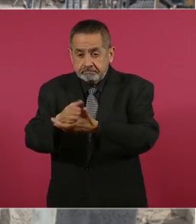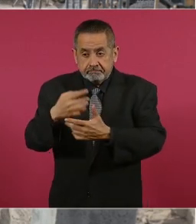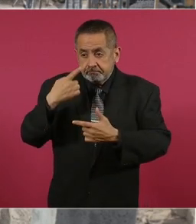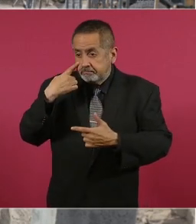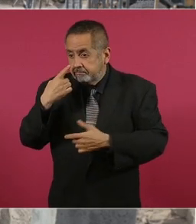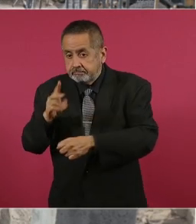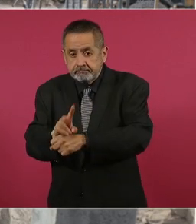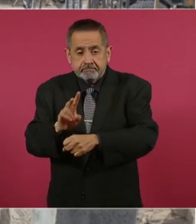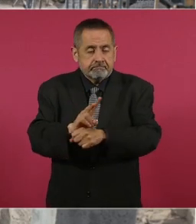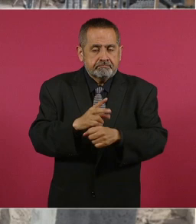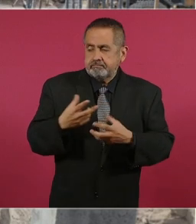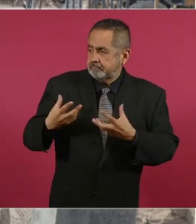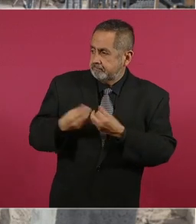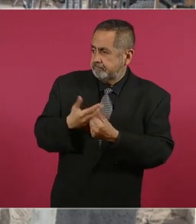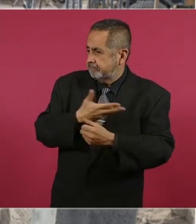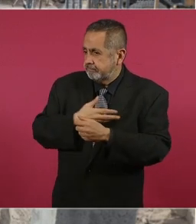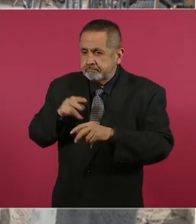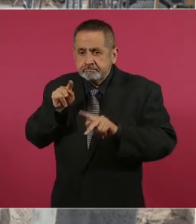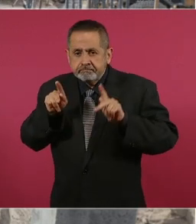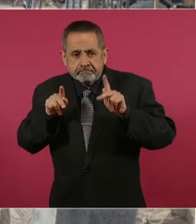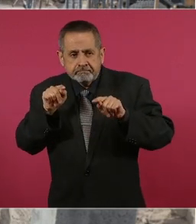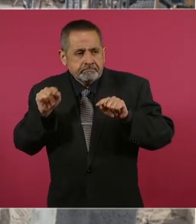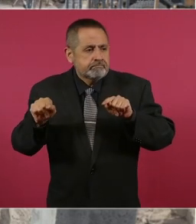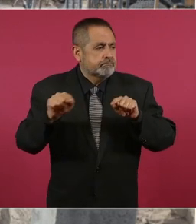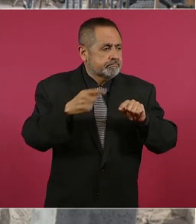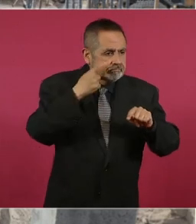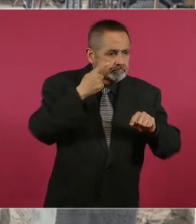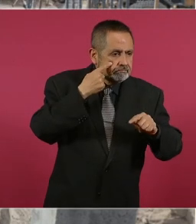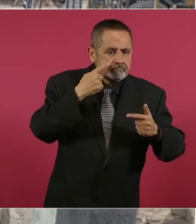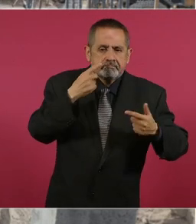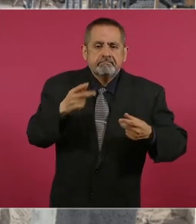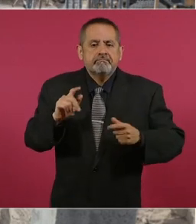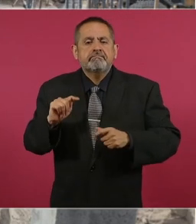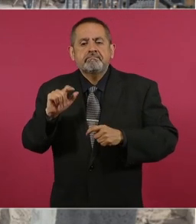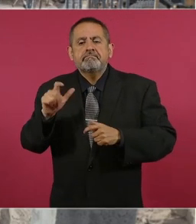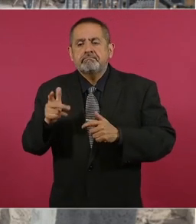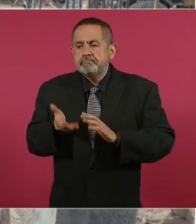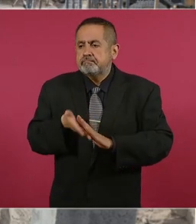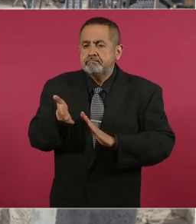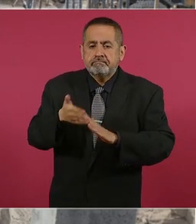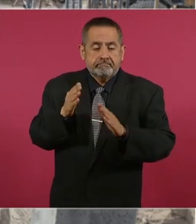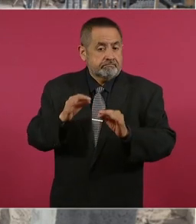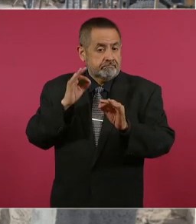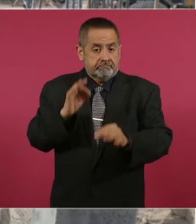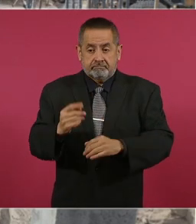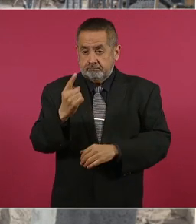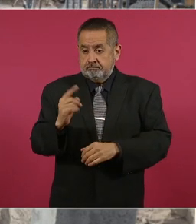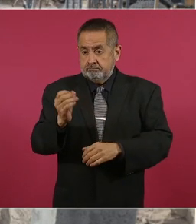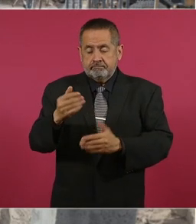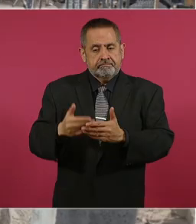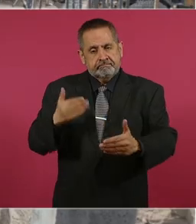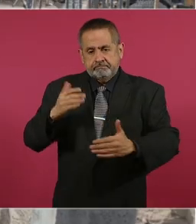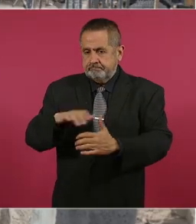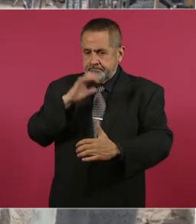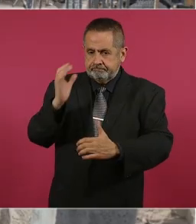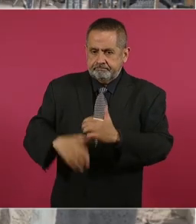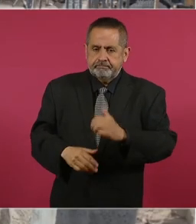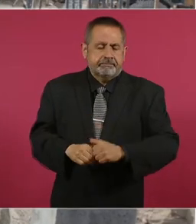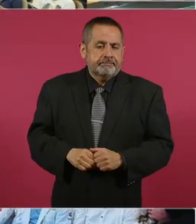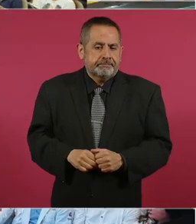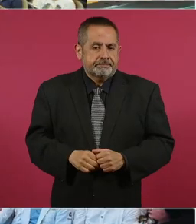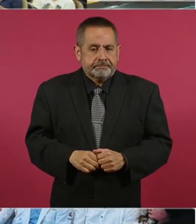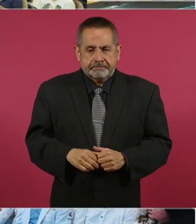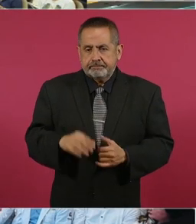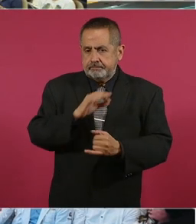Comisión Presidencial y por todos los funcionarios para garantizar que estén concluidas antes del 1 de octubre. Y por último, señor presidente, solo